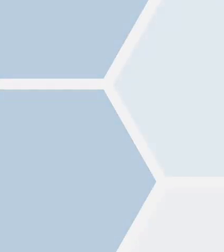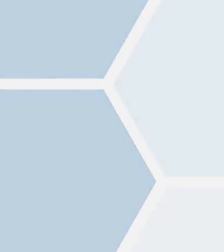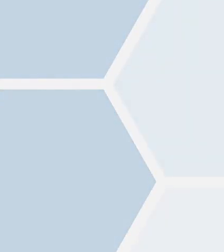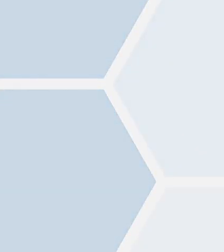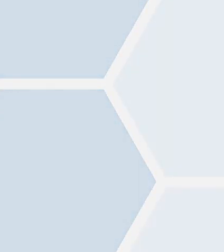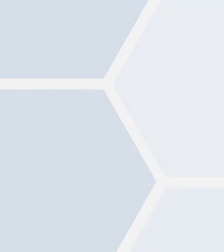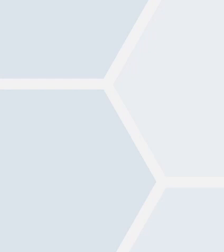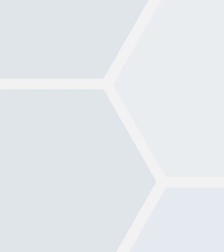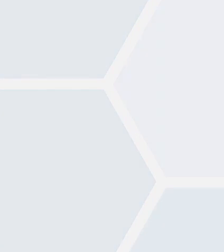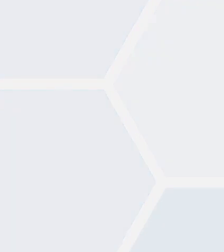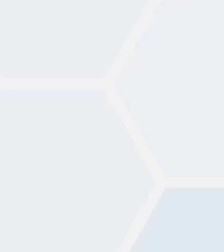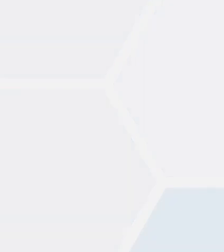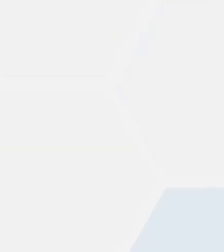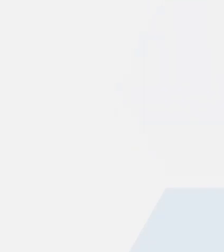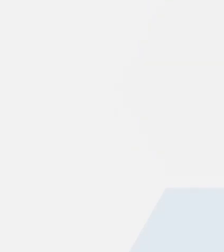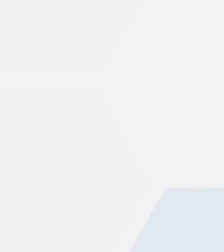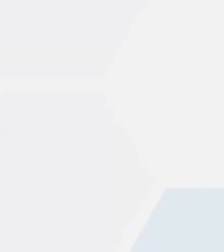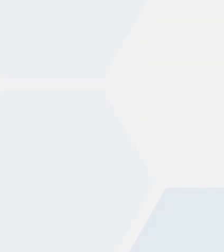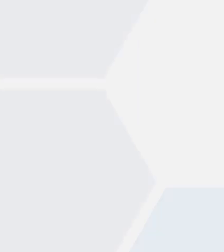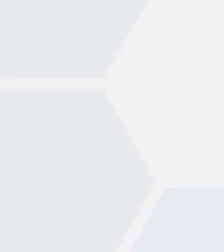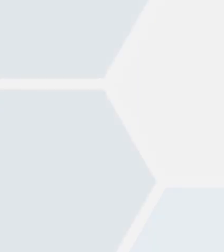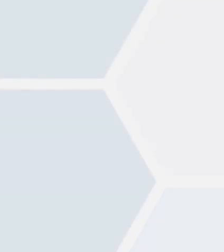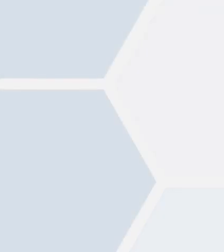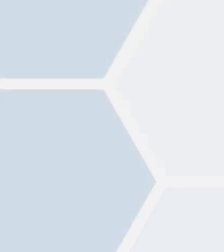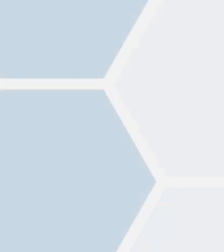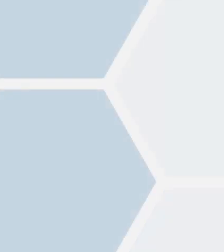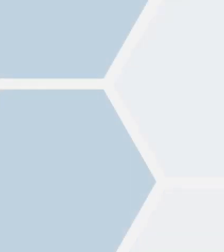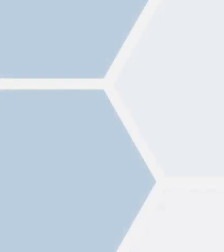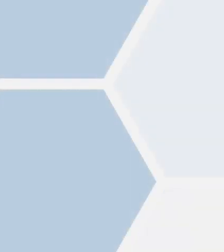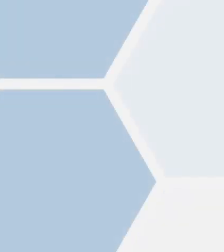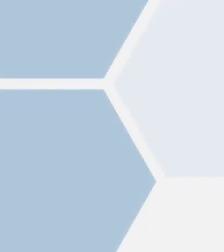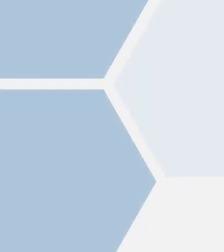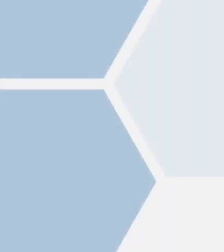función de percepciones y no en función del conocimiento científico.